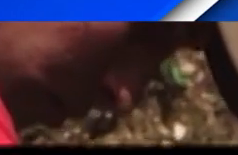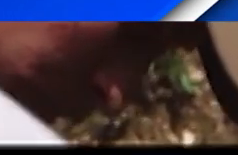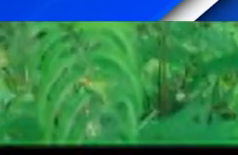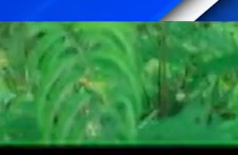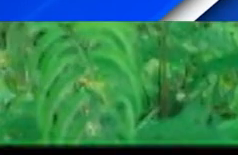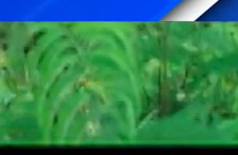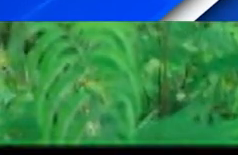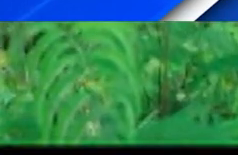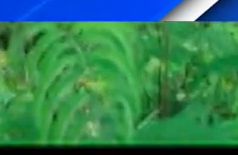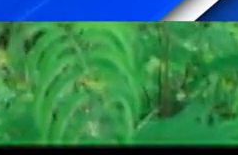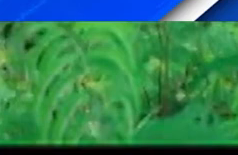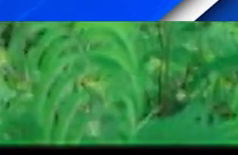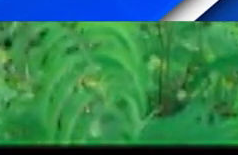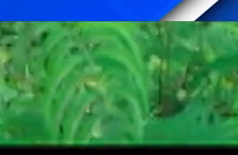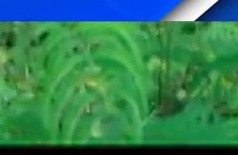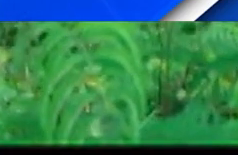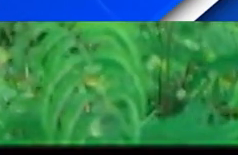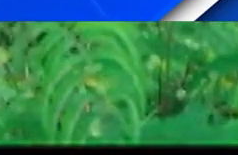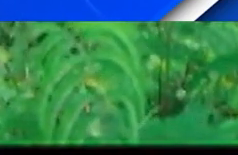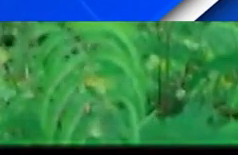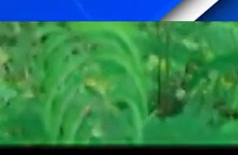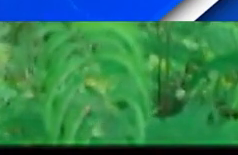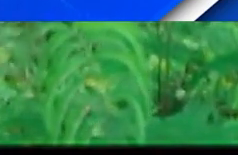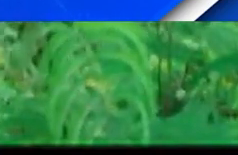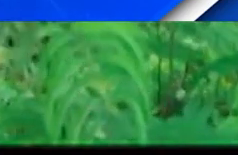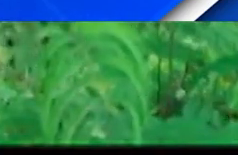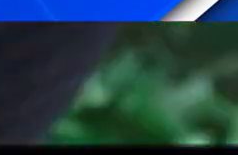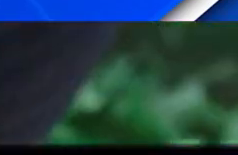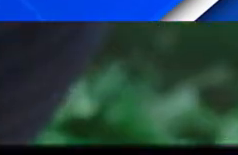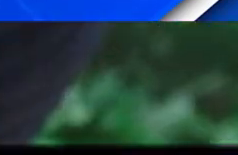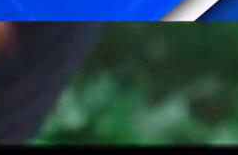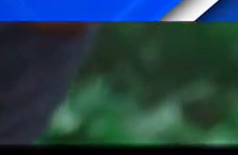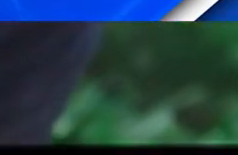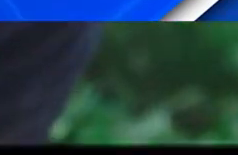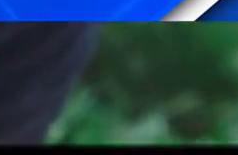política acertada hacia el sector que se está generando,